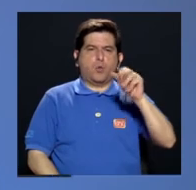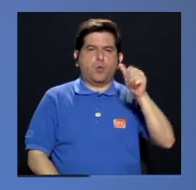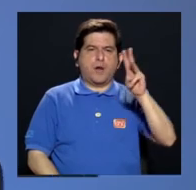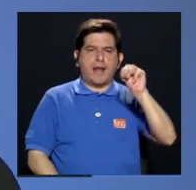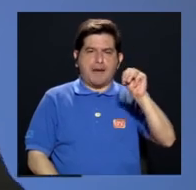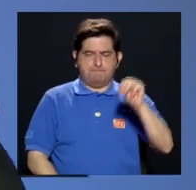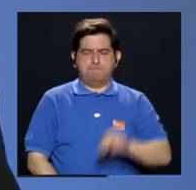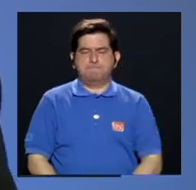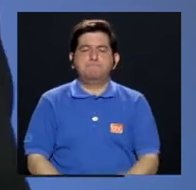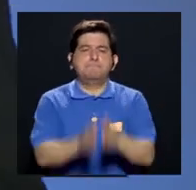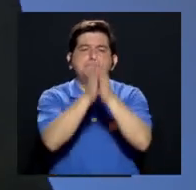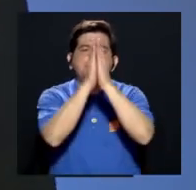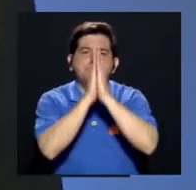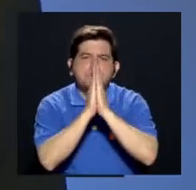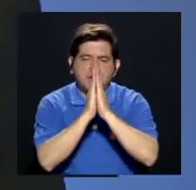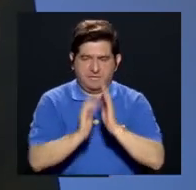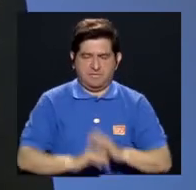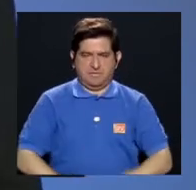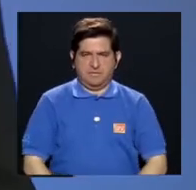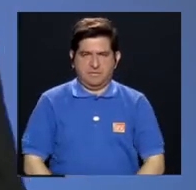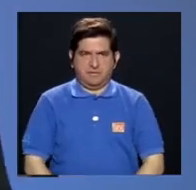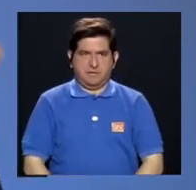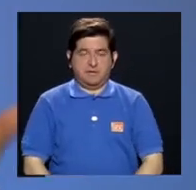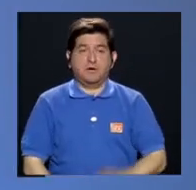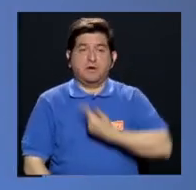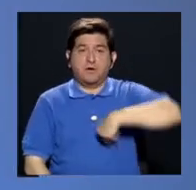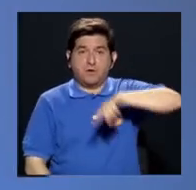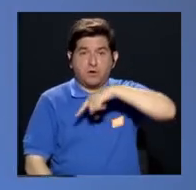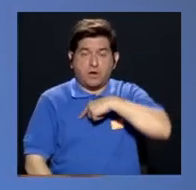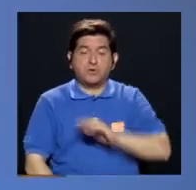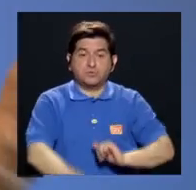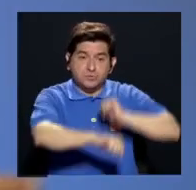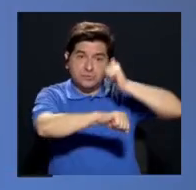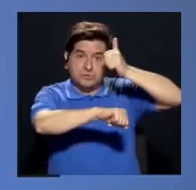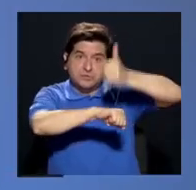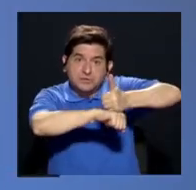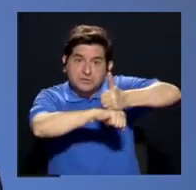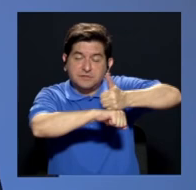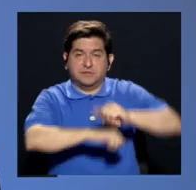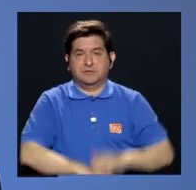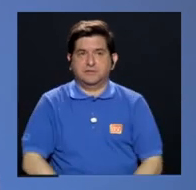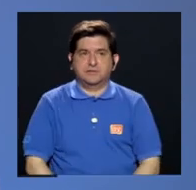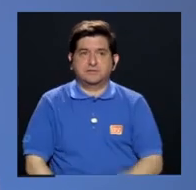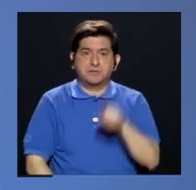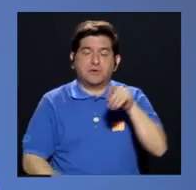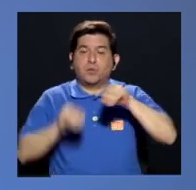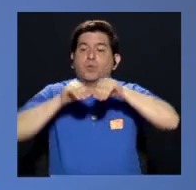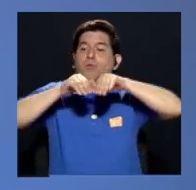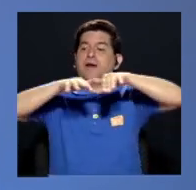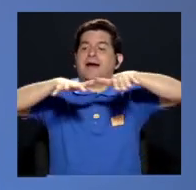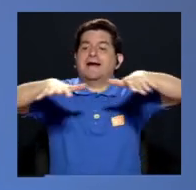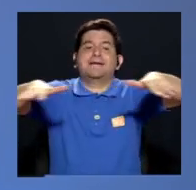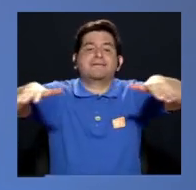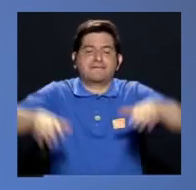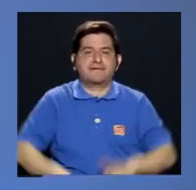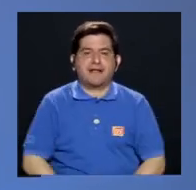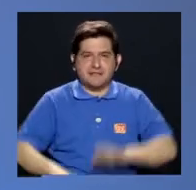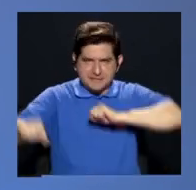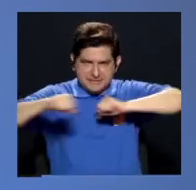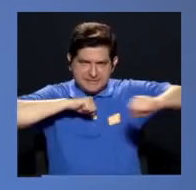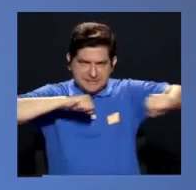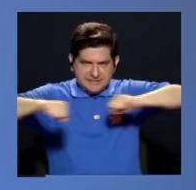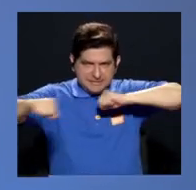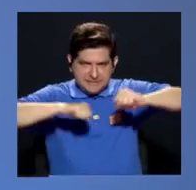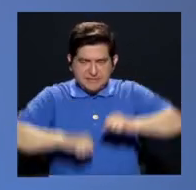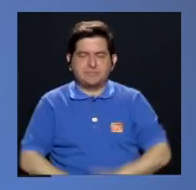ha solicitado que pasemos a crear una red